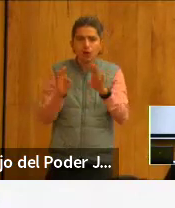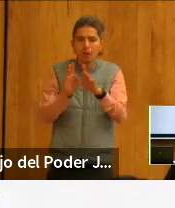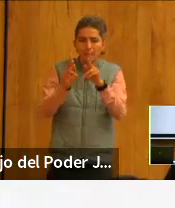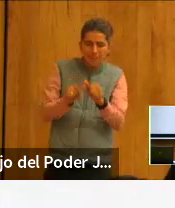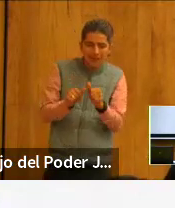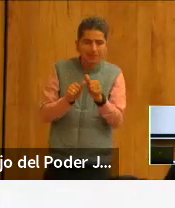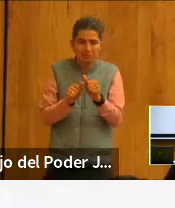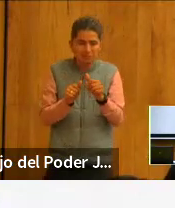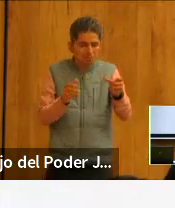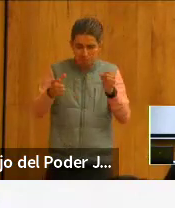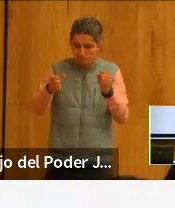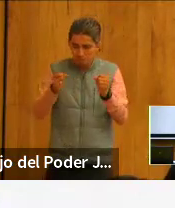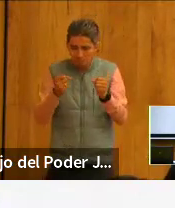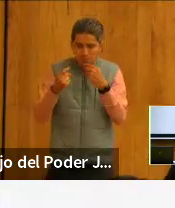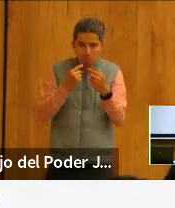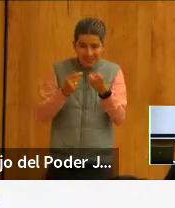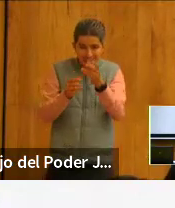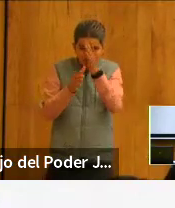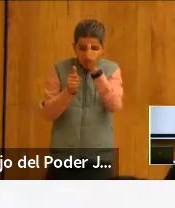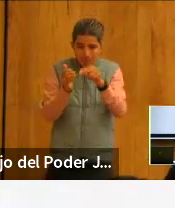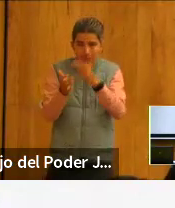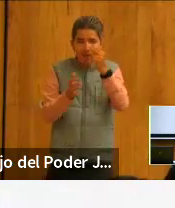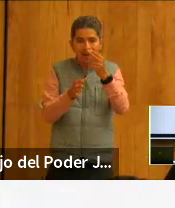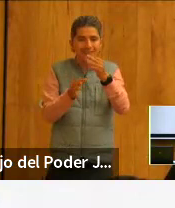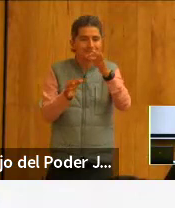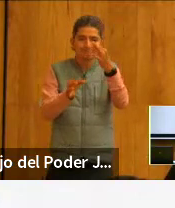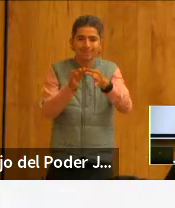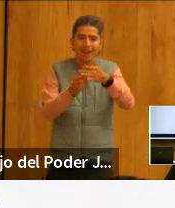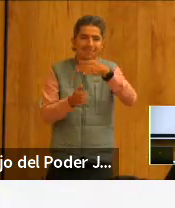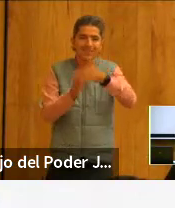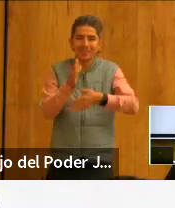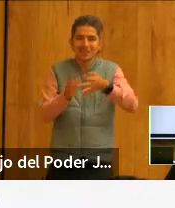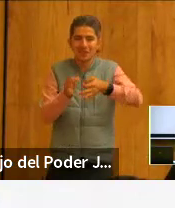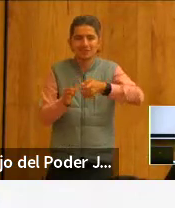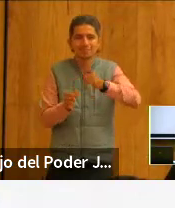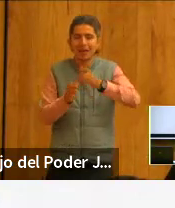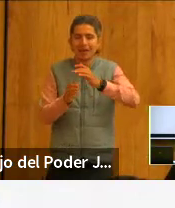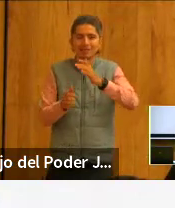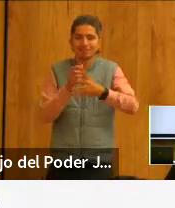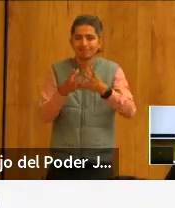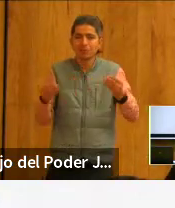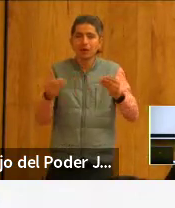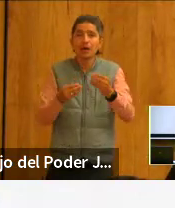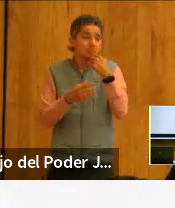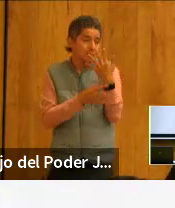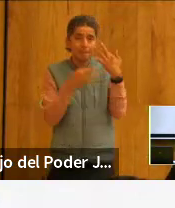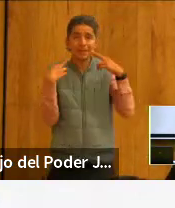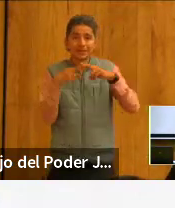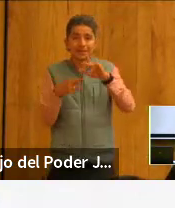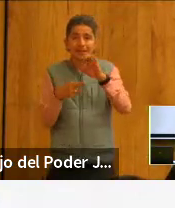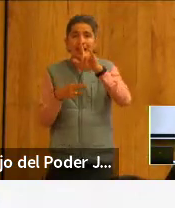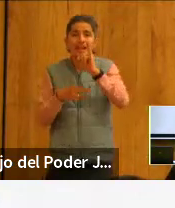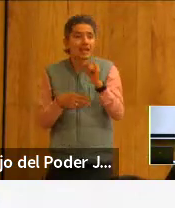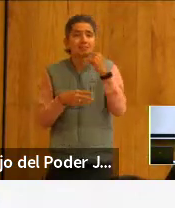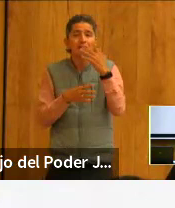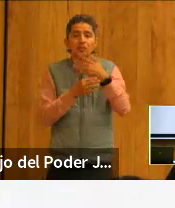las partes de este convenio que pone fin al juicio, me decía la maestra Citlali, hay que hablar de sentencia,